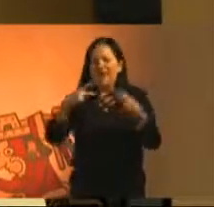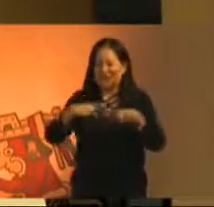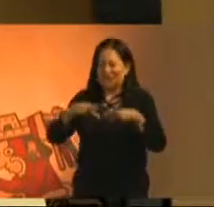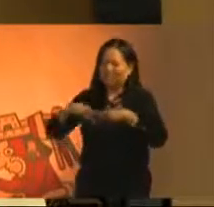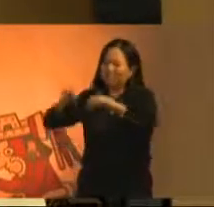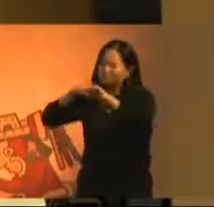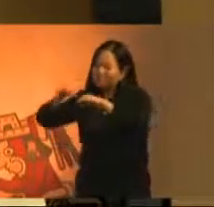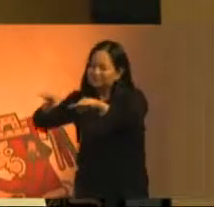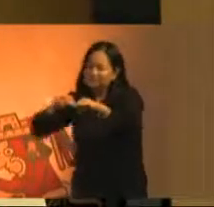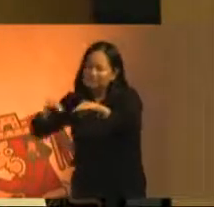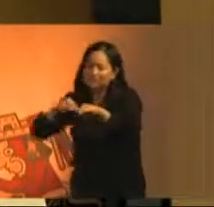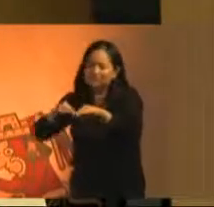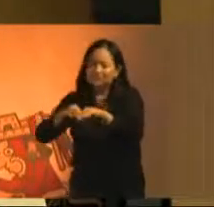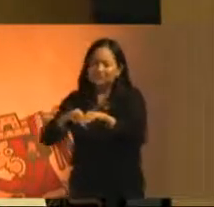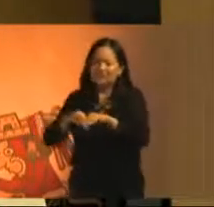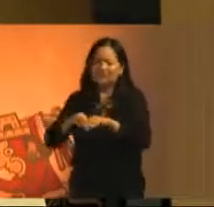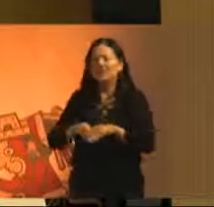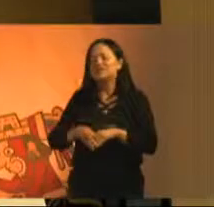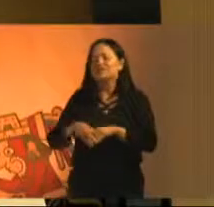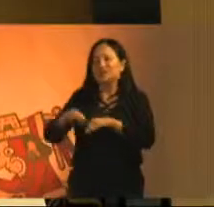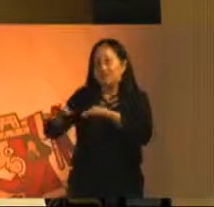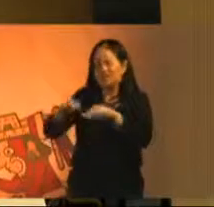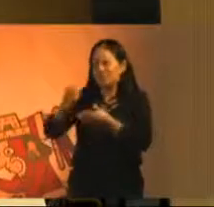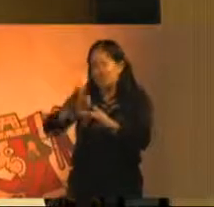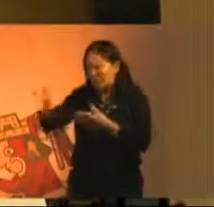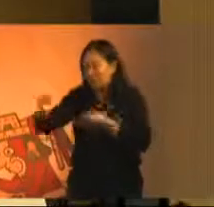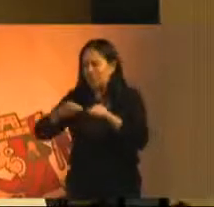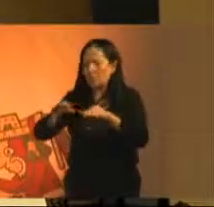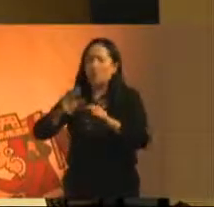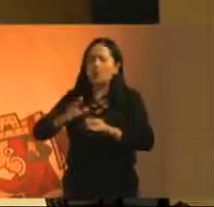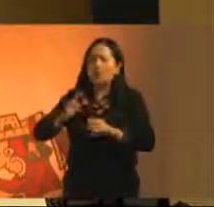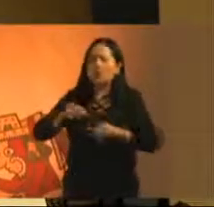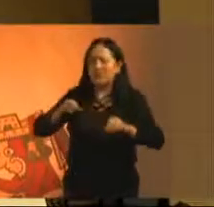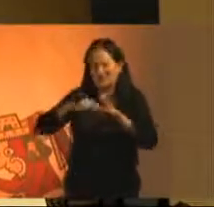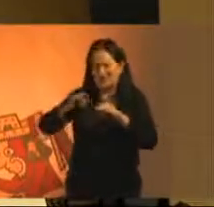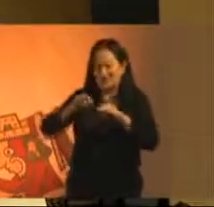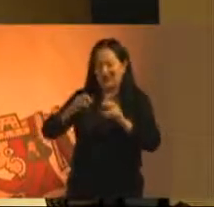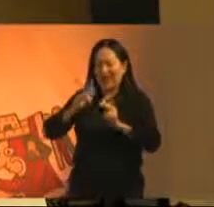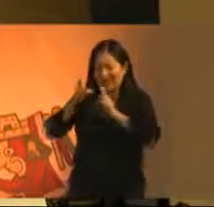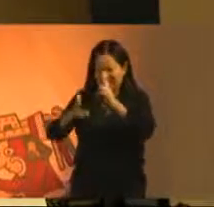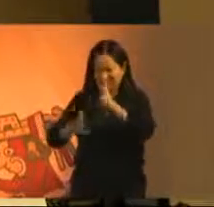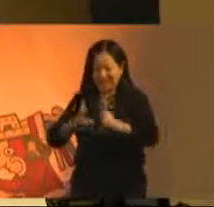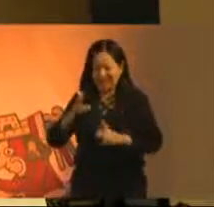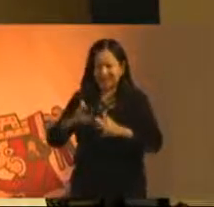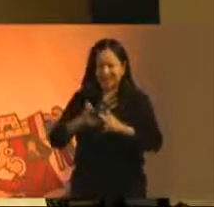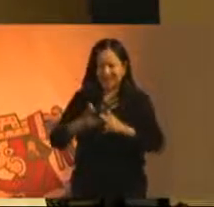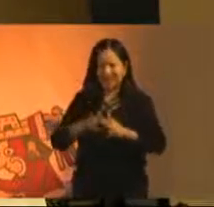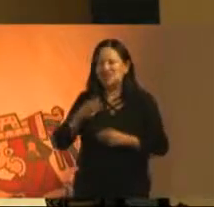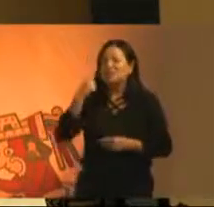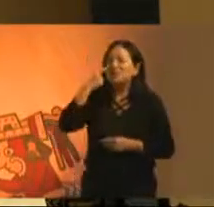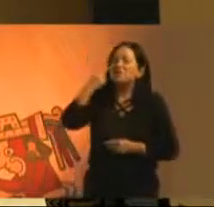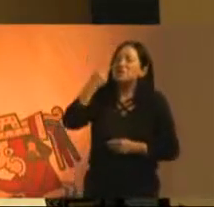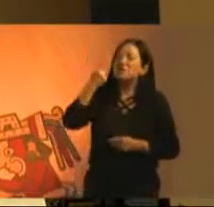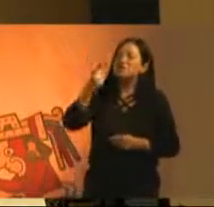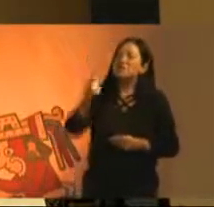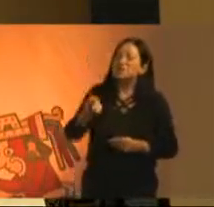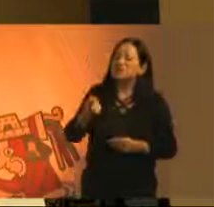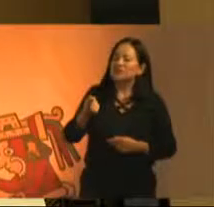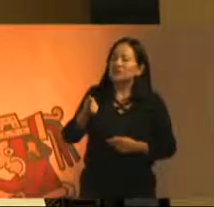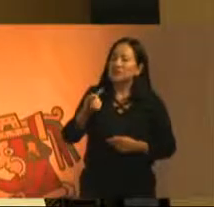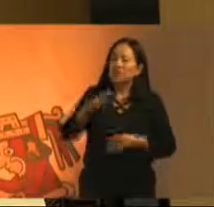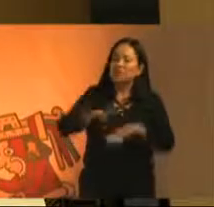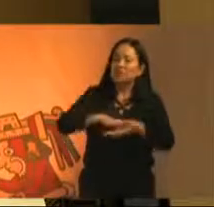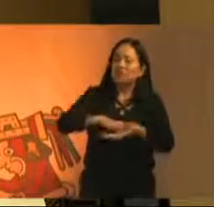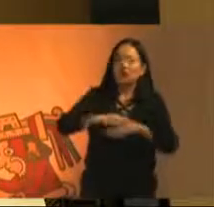en las comunidades de gente de gente que tiende vías de tren y vamos a ver más allá de las líneas nacionales vamos a